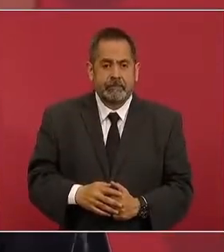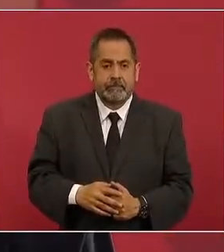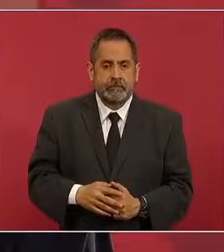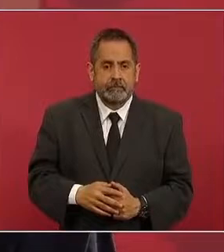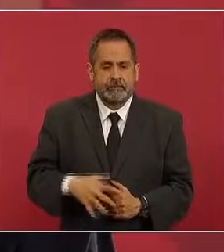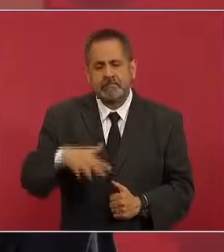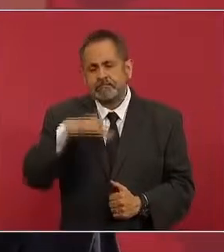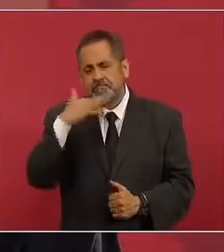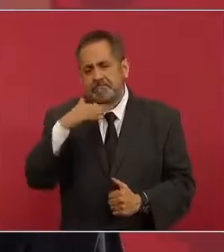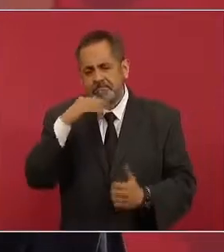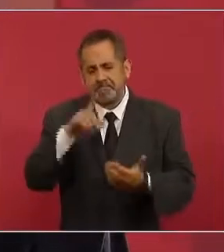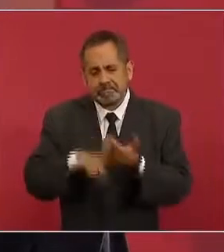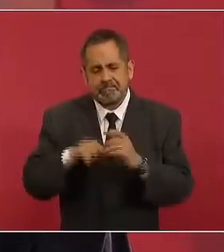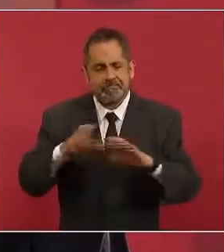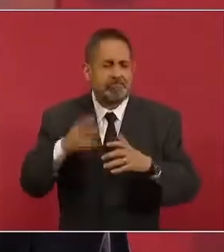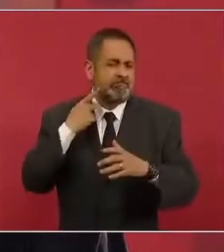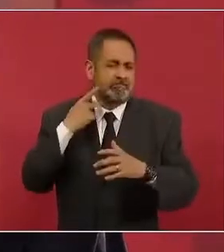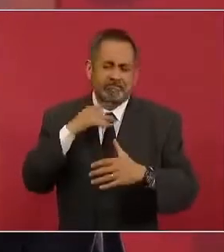la corrupción política.